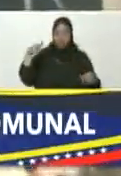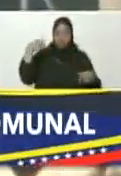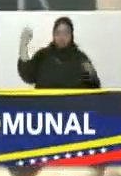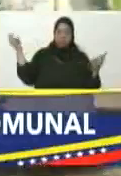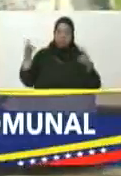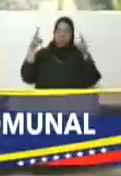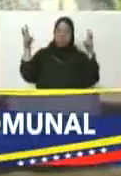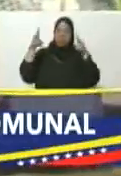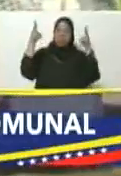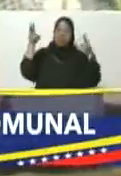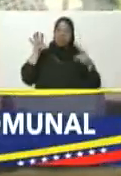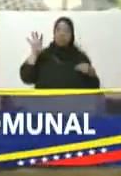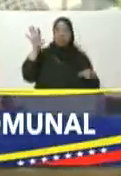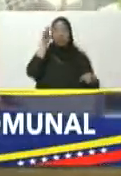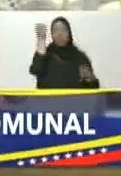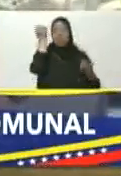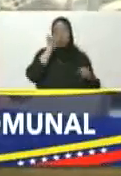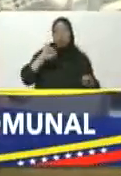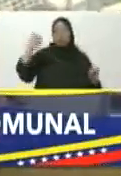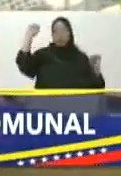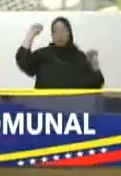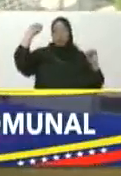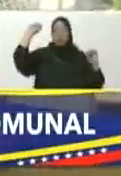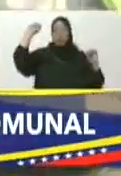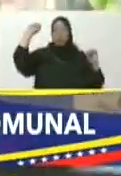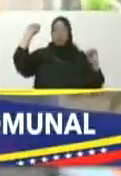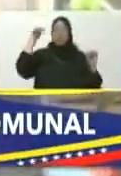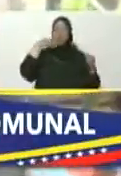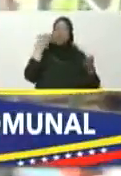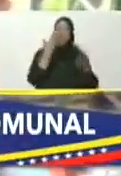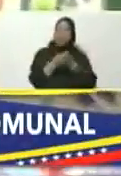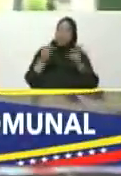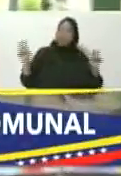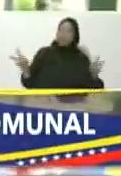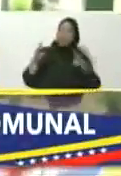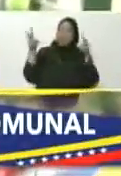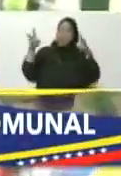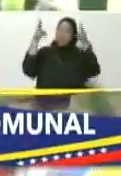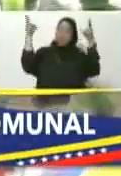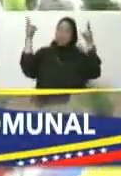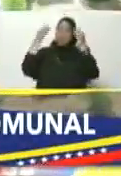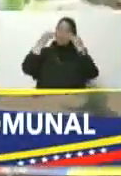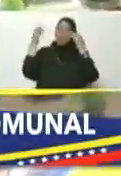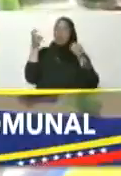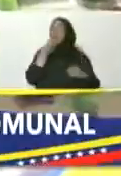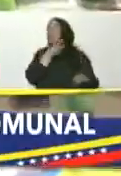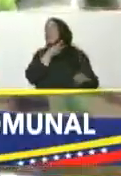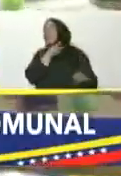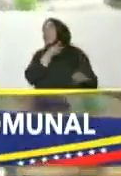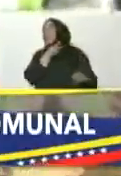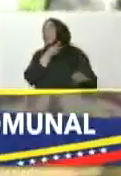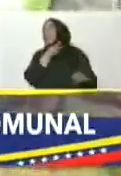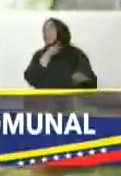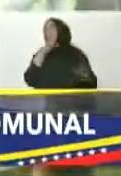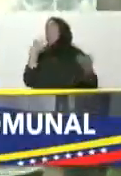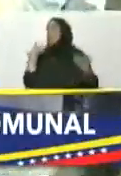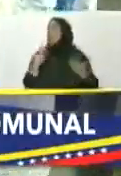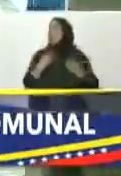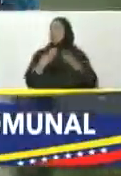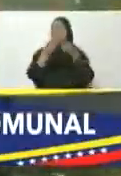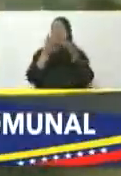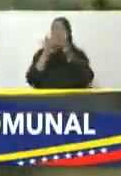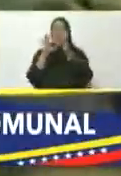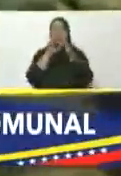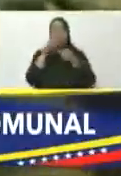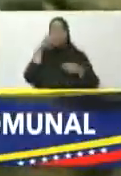viva la patria, el socialismo! ¡Que viva! Aquí, bueno, aquí está Lacaba y Fuenmayor, unidos por la patria. Vamos entonces